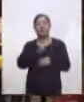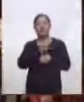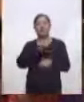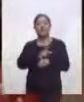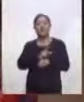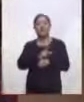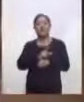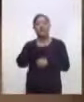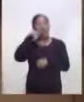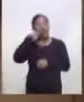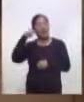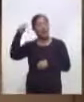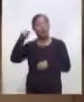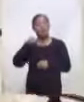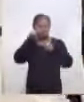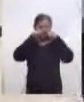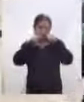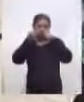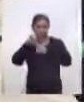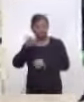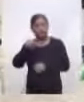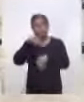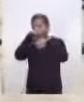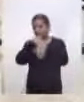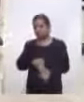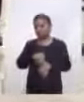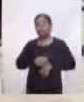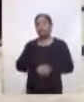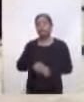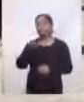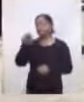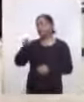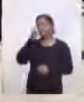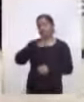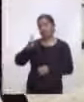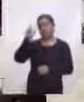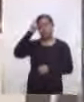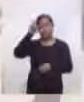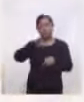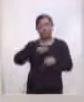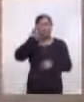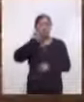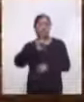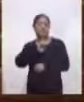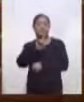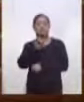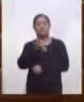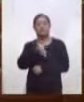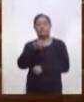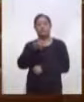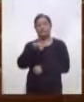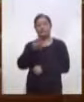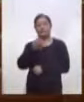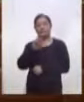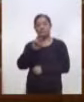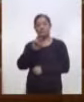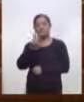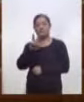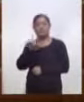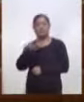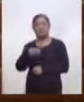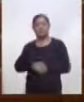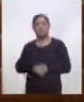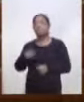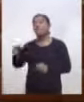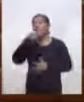de Tlaxcala, han atendido las recomendaciones. Así lo informó la directora del plantel, Minerva Mora. Nos han dado información, nos han